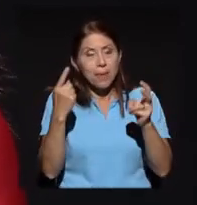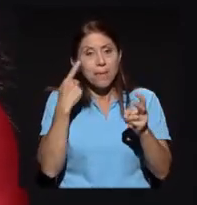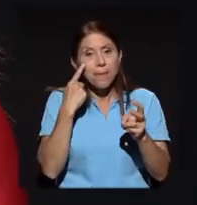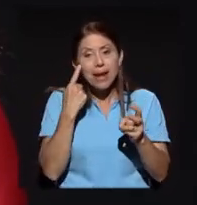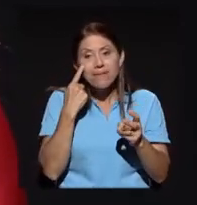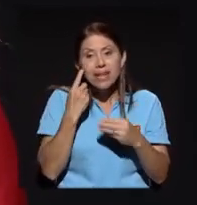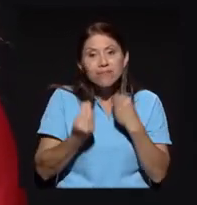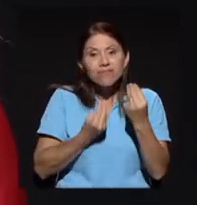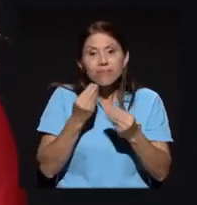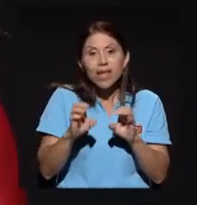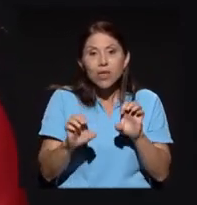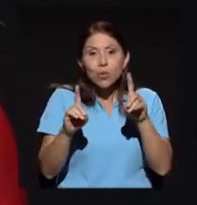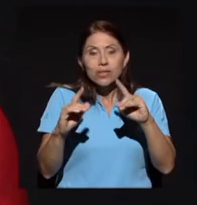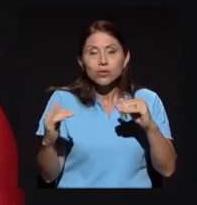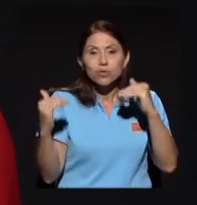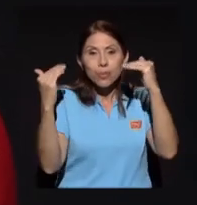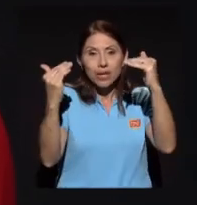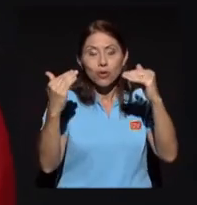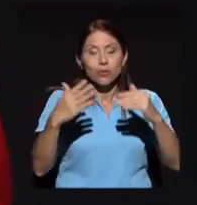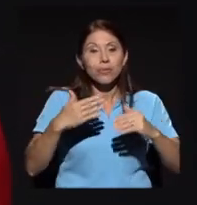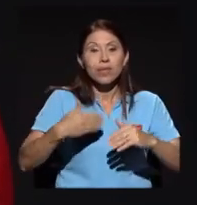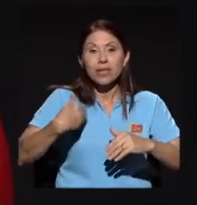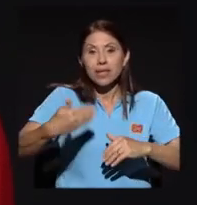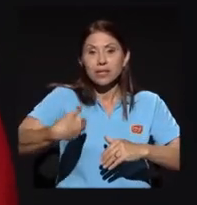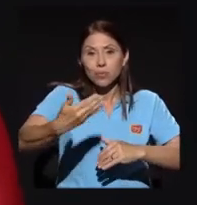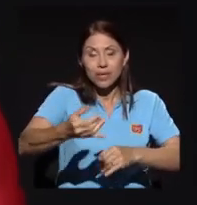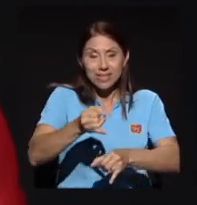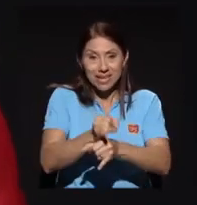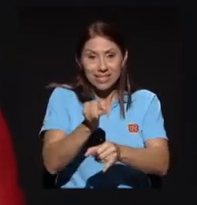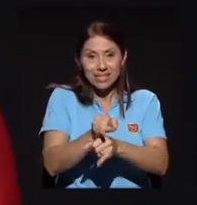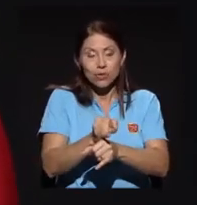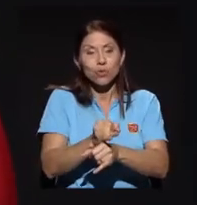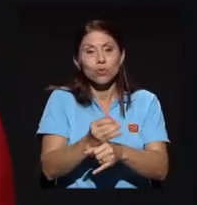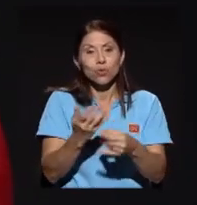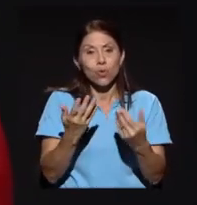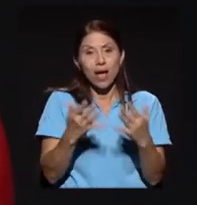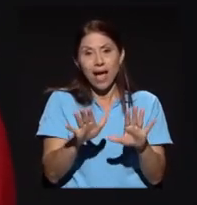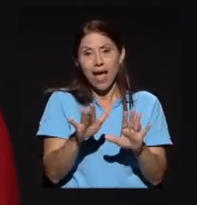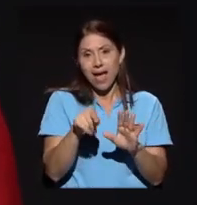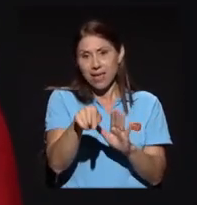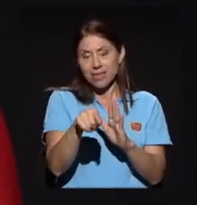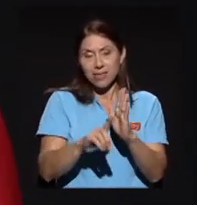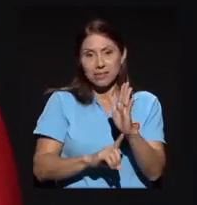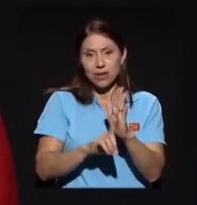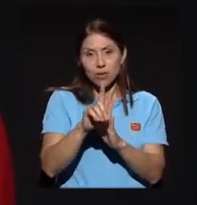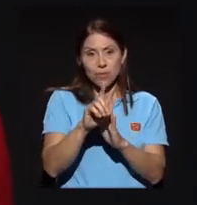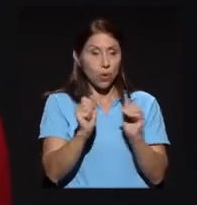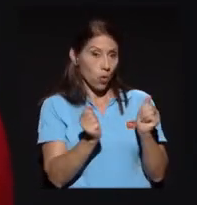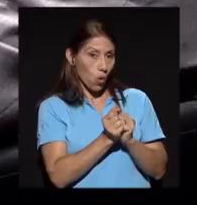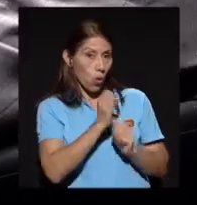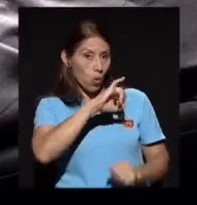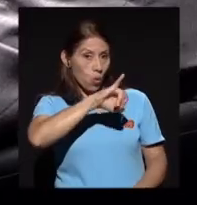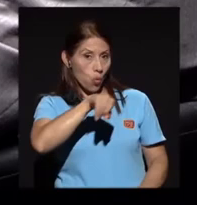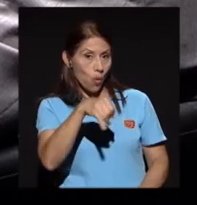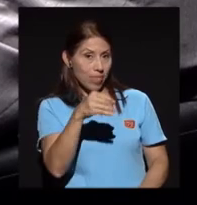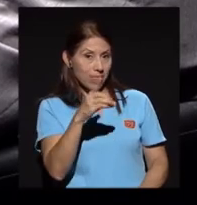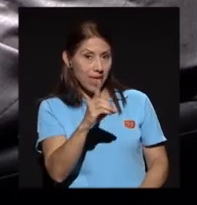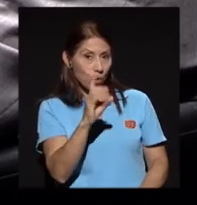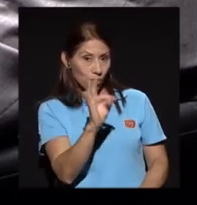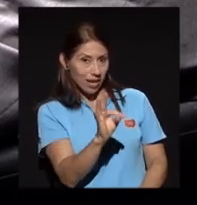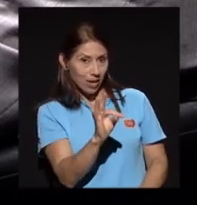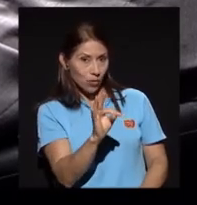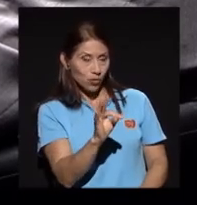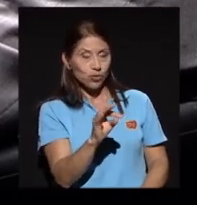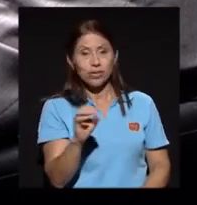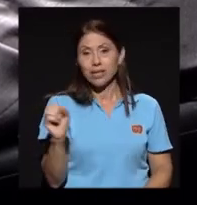superior. Y después en el instituto desarrollamos con Juan Diego Trejos, sí, usted hizo un trabajo, sí,